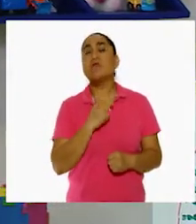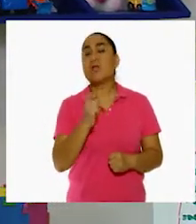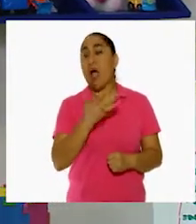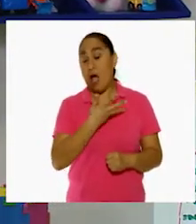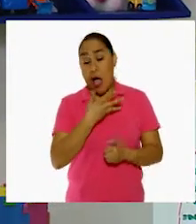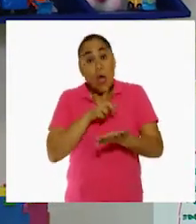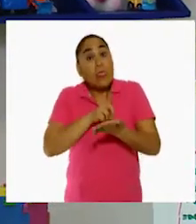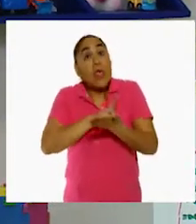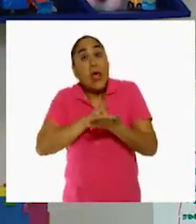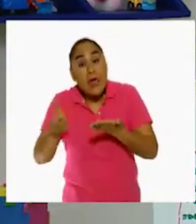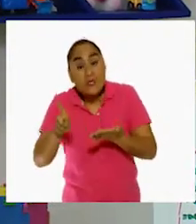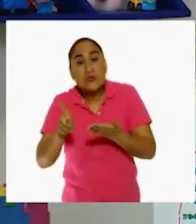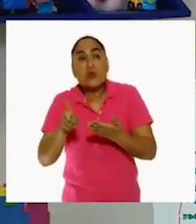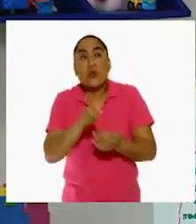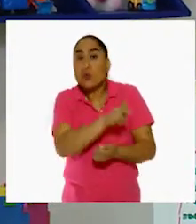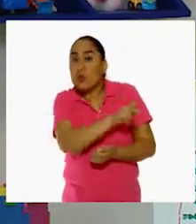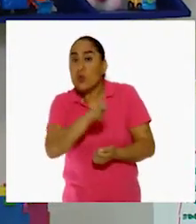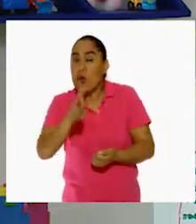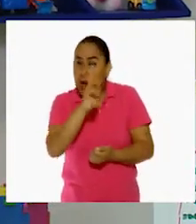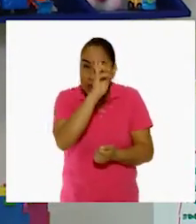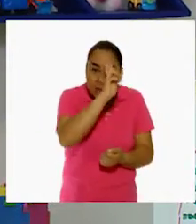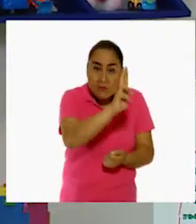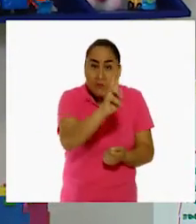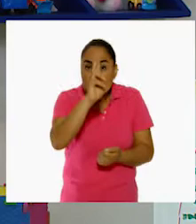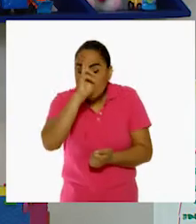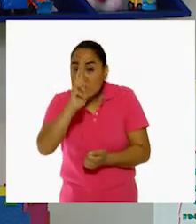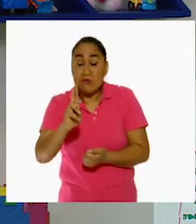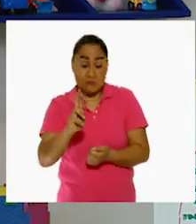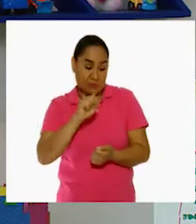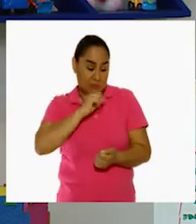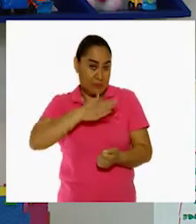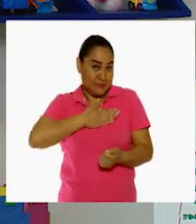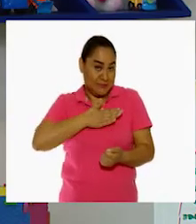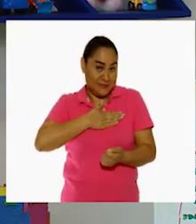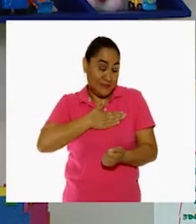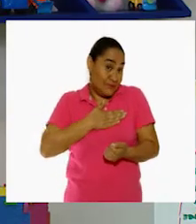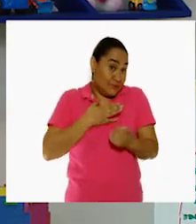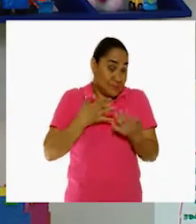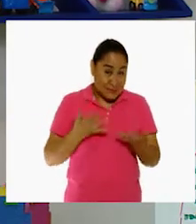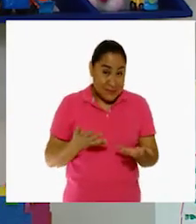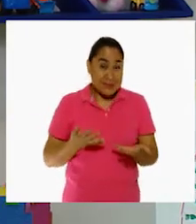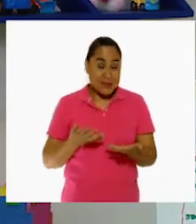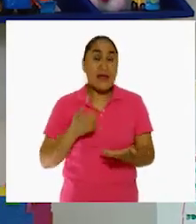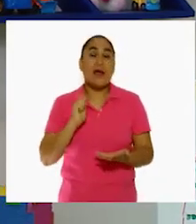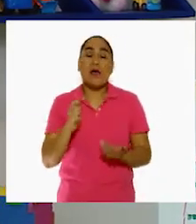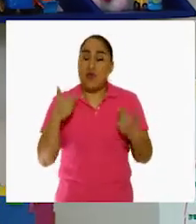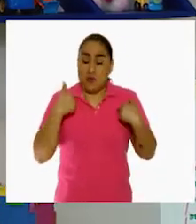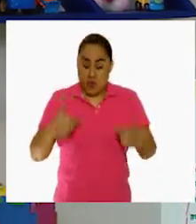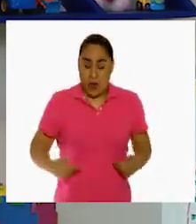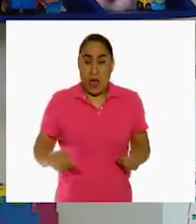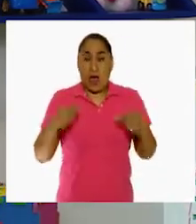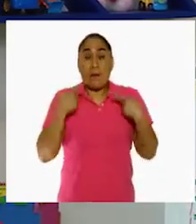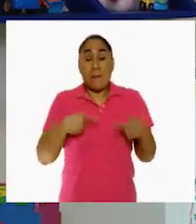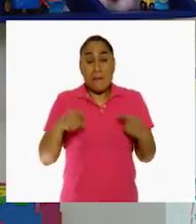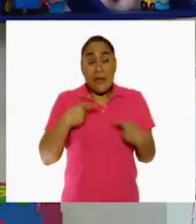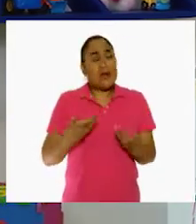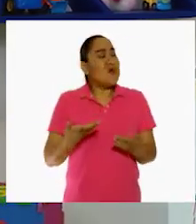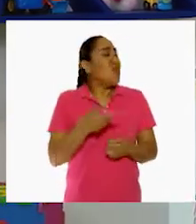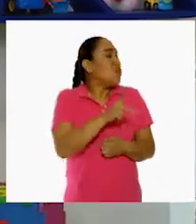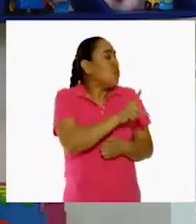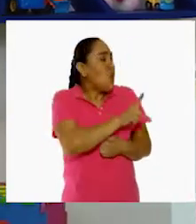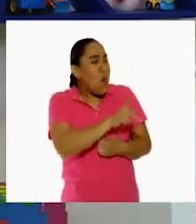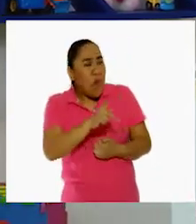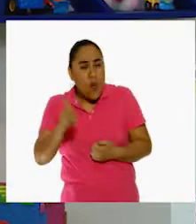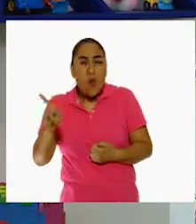que tenemos todas las personas, la cual es nuestra y por ser nada más y nada menos que seres humanos y que todas,